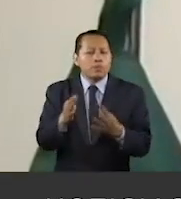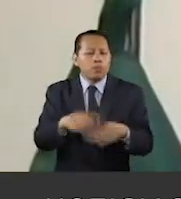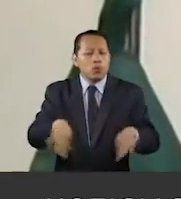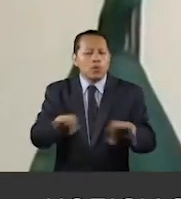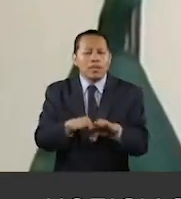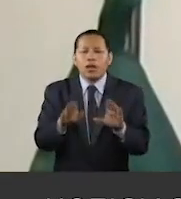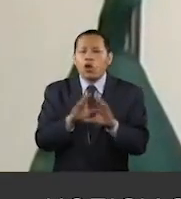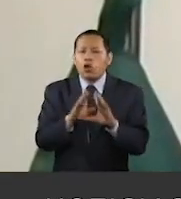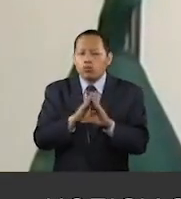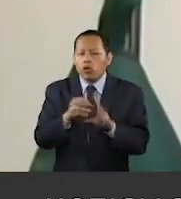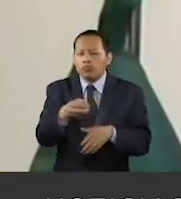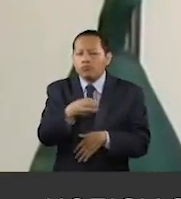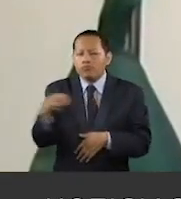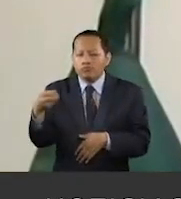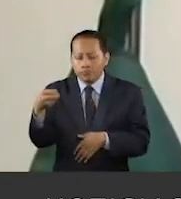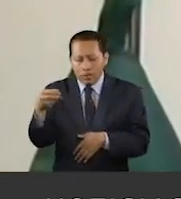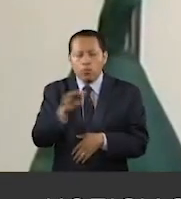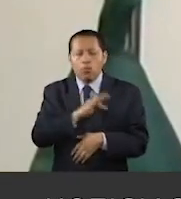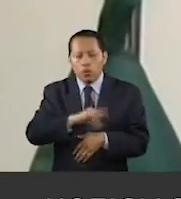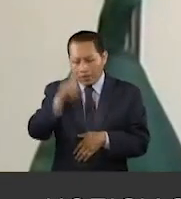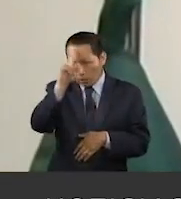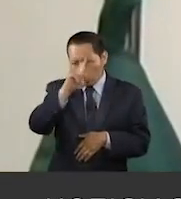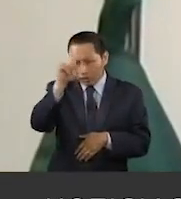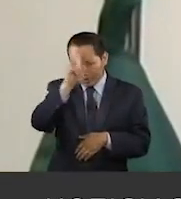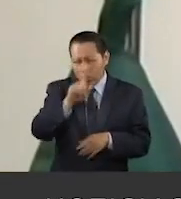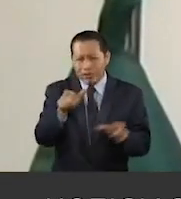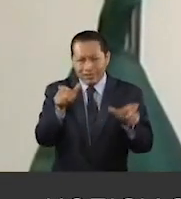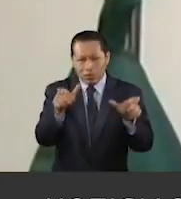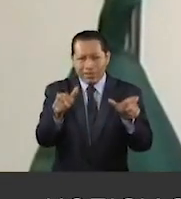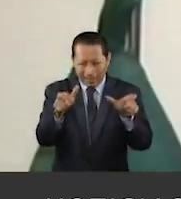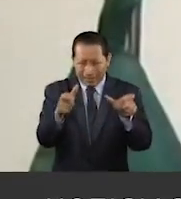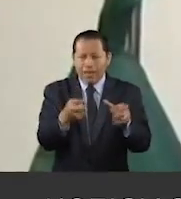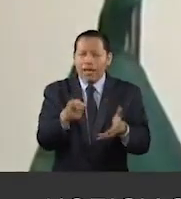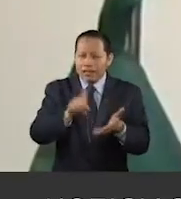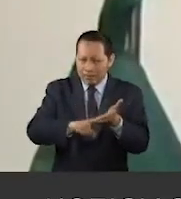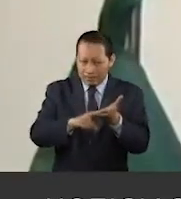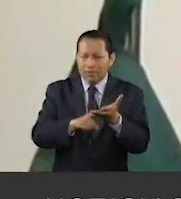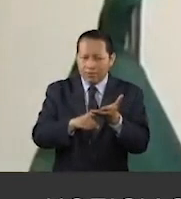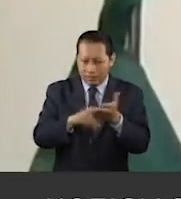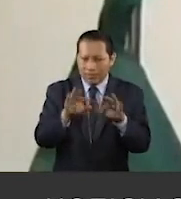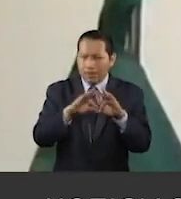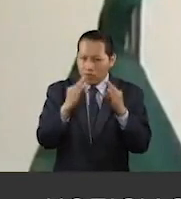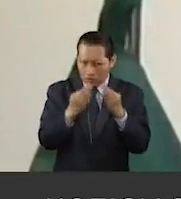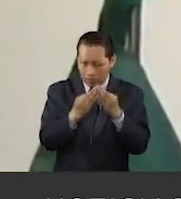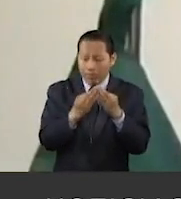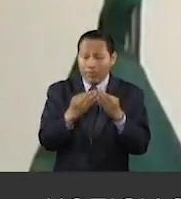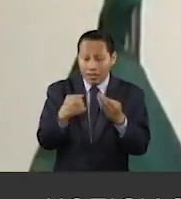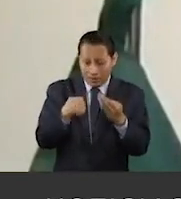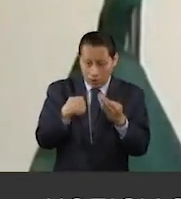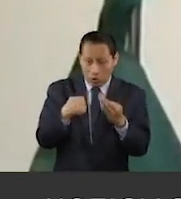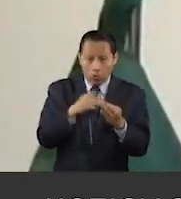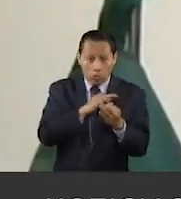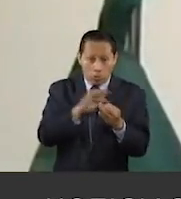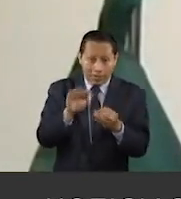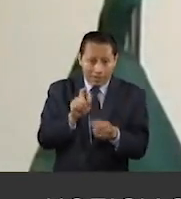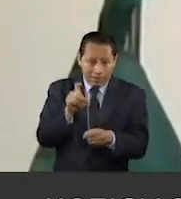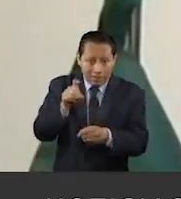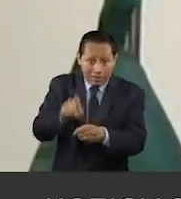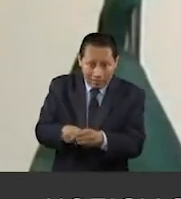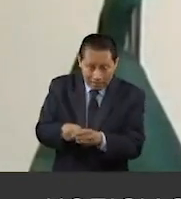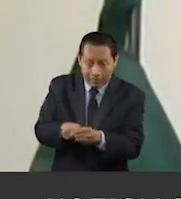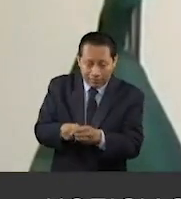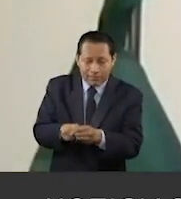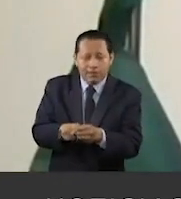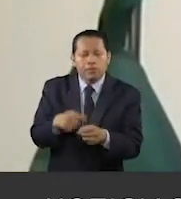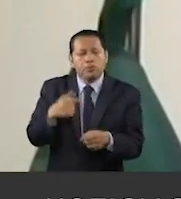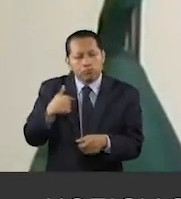está estructurado el Consejo de Seguridad, y si yo llego a esa posición, continuaré